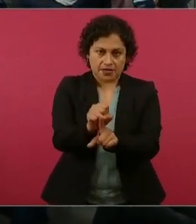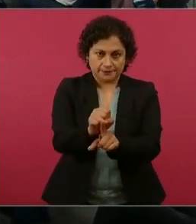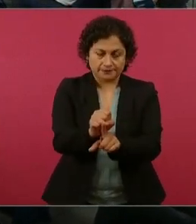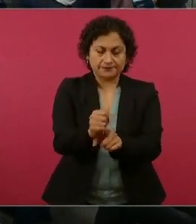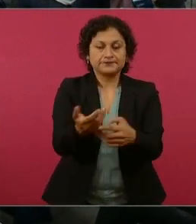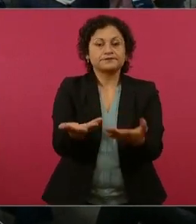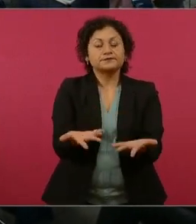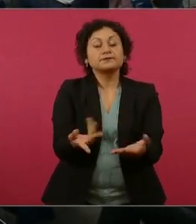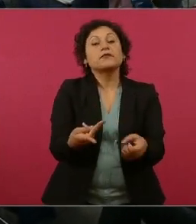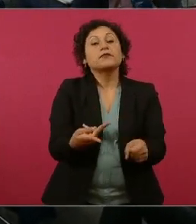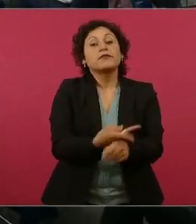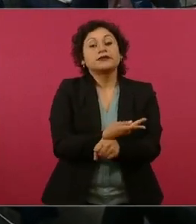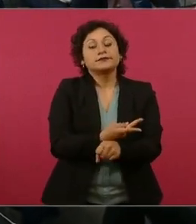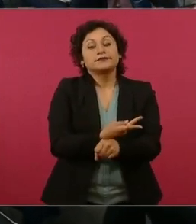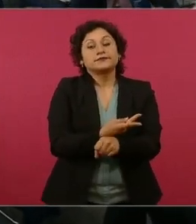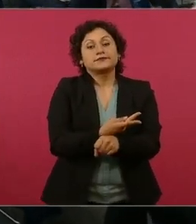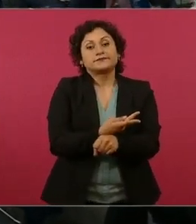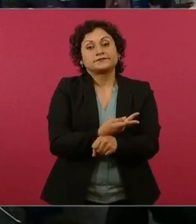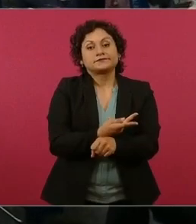hubieron